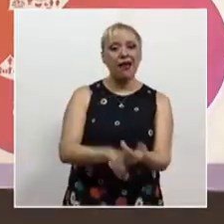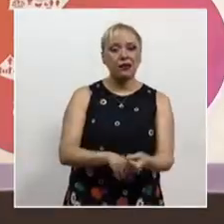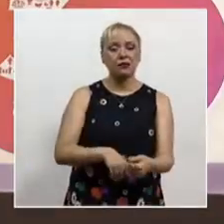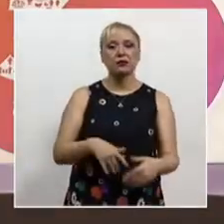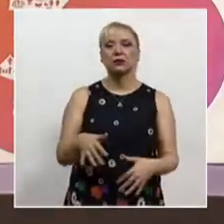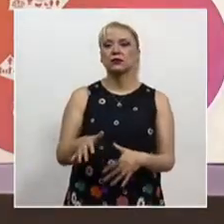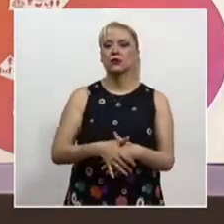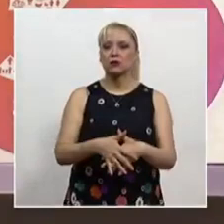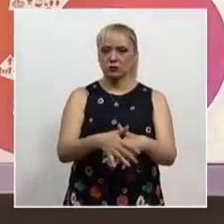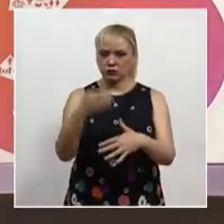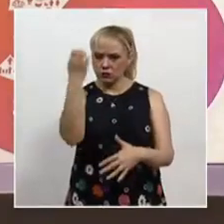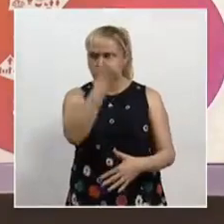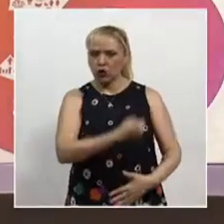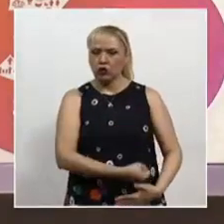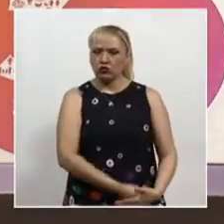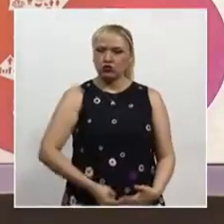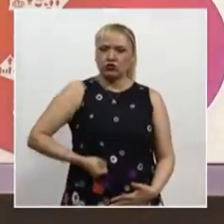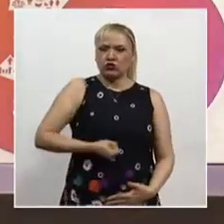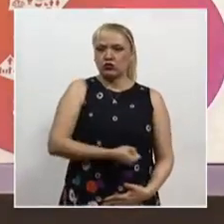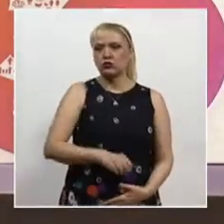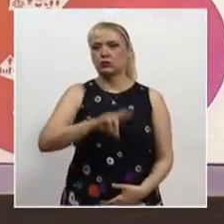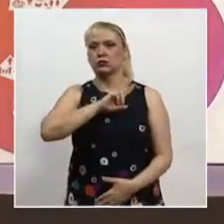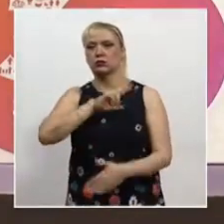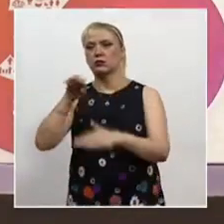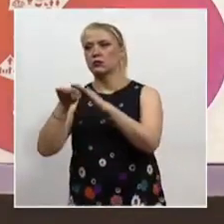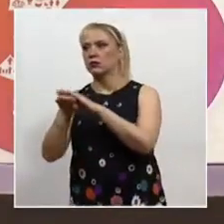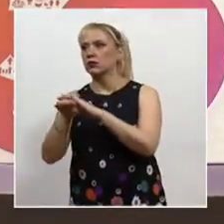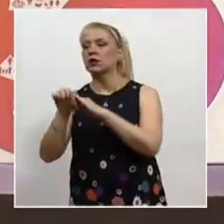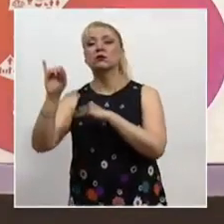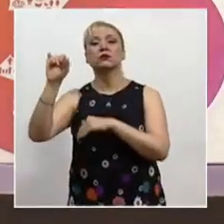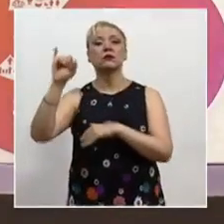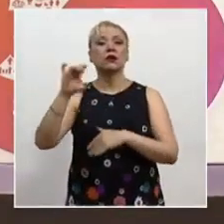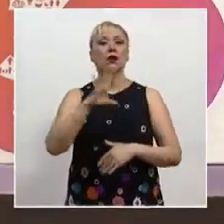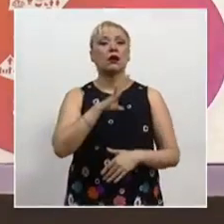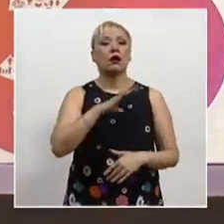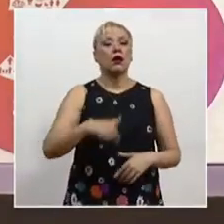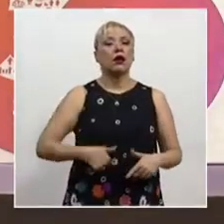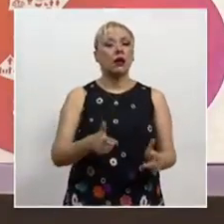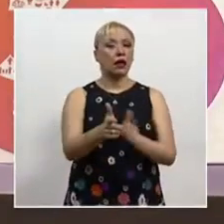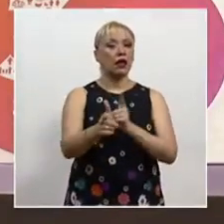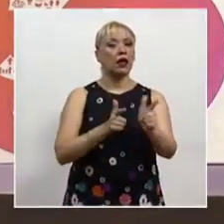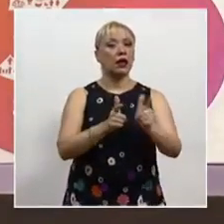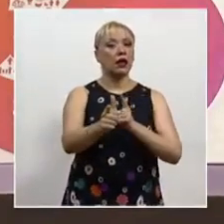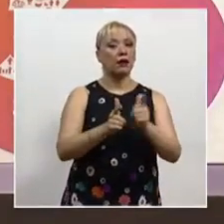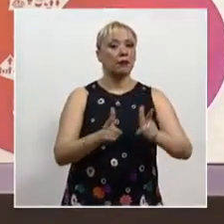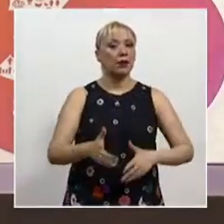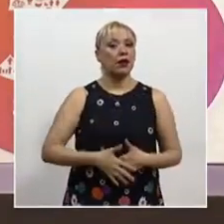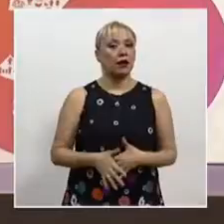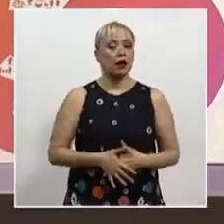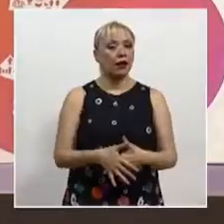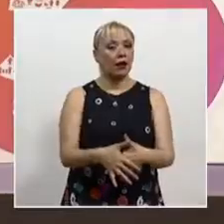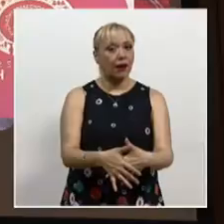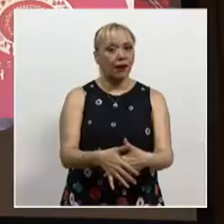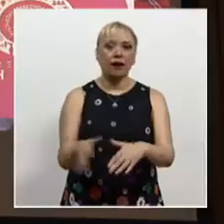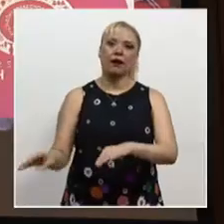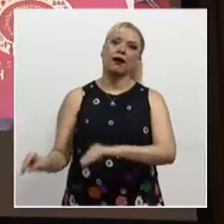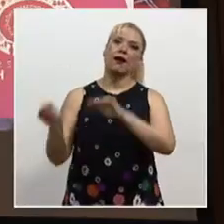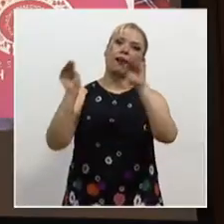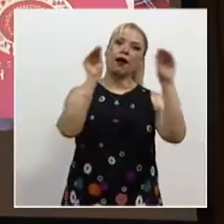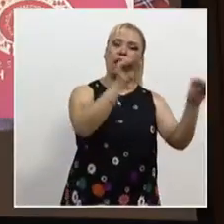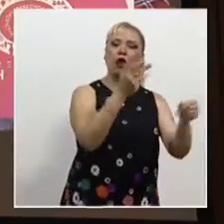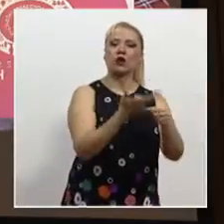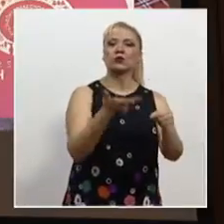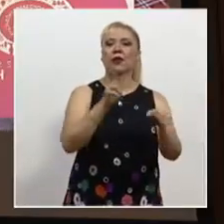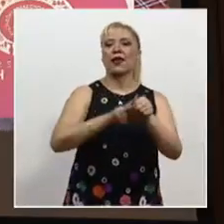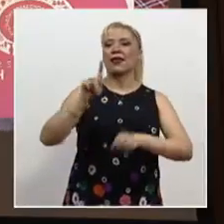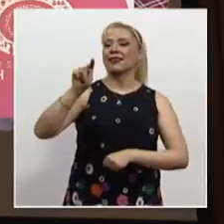confirmó por estudios de laboratorio privados que tenía un embarazo gemelar. Ella fue canalizada para su atención al hospital de Ticomán.